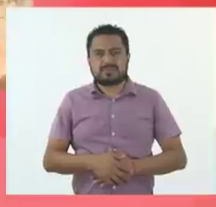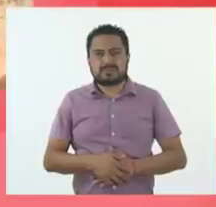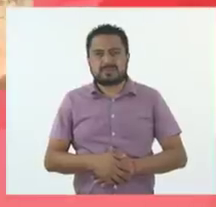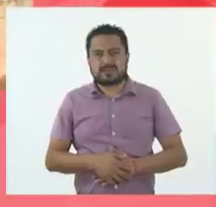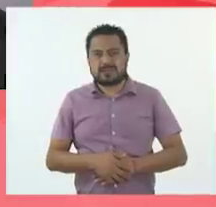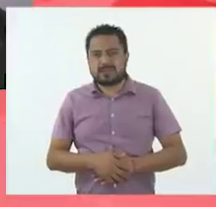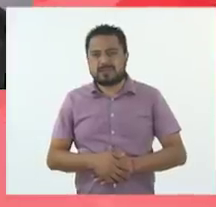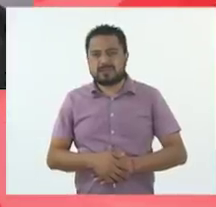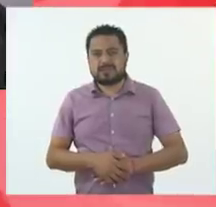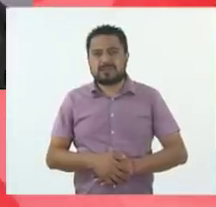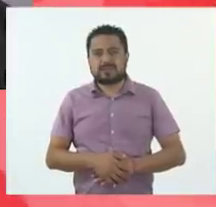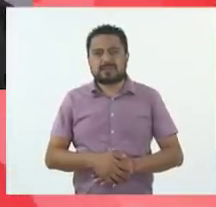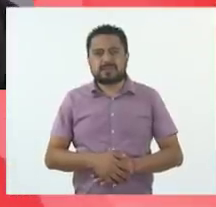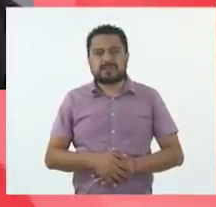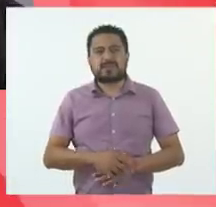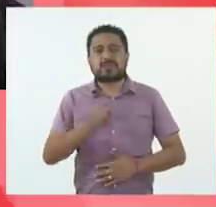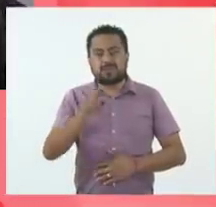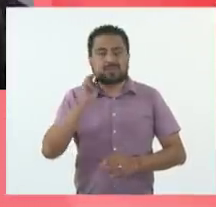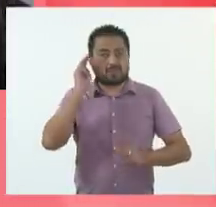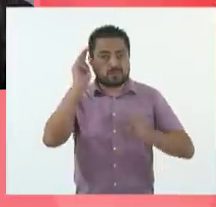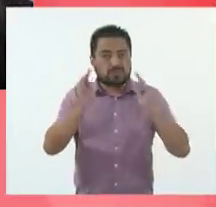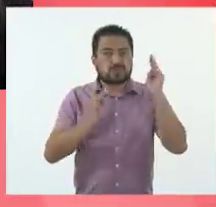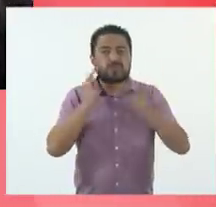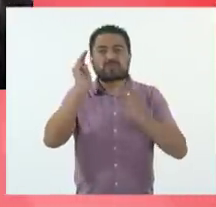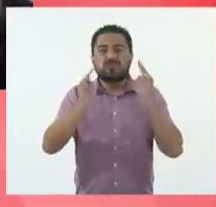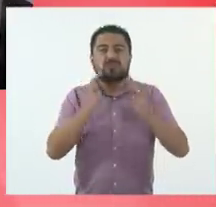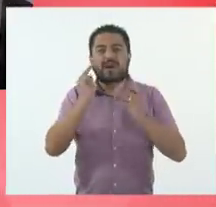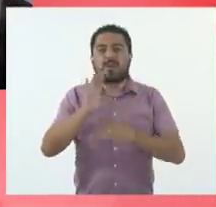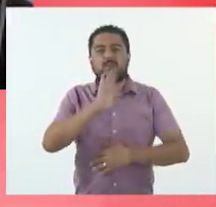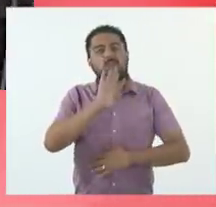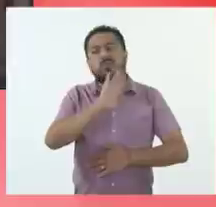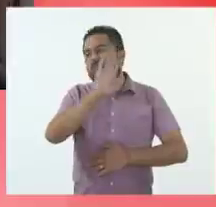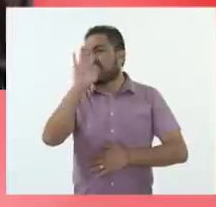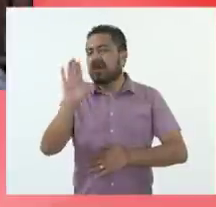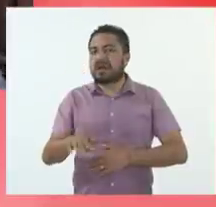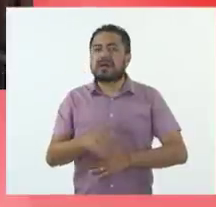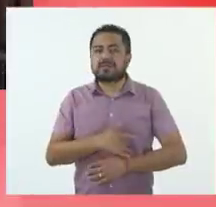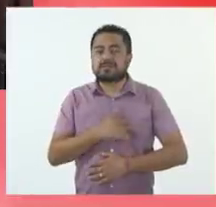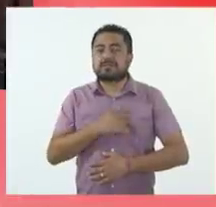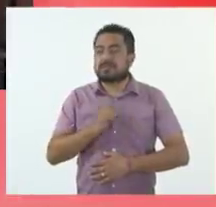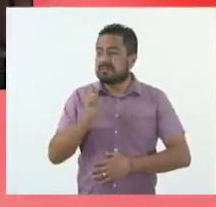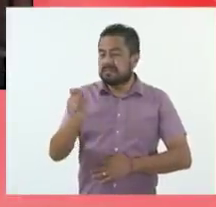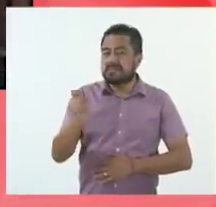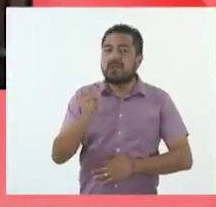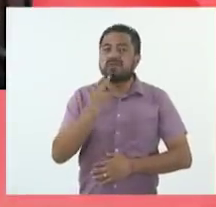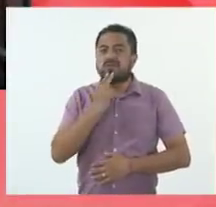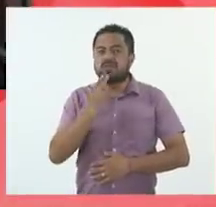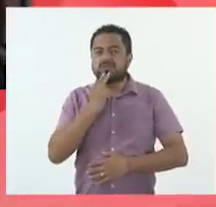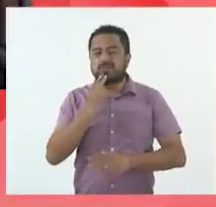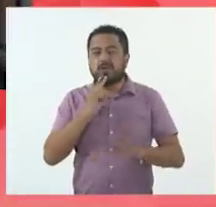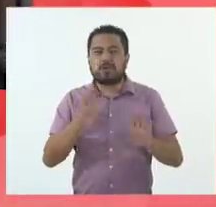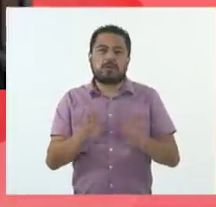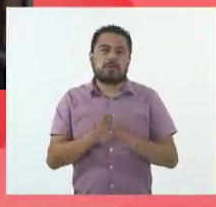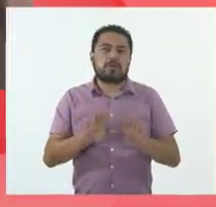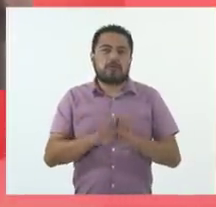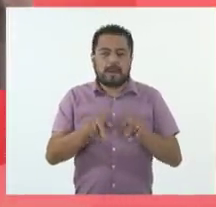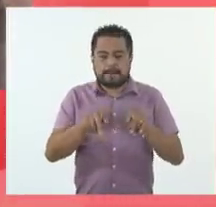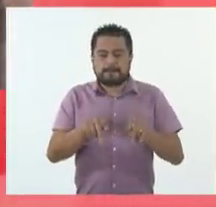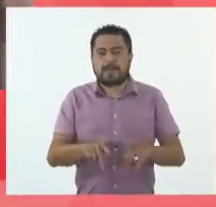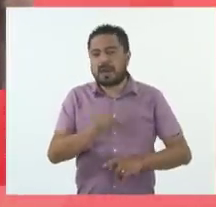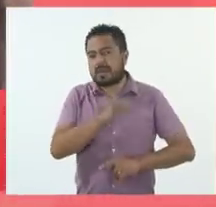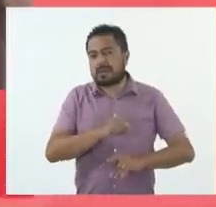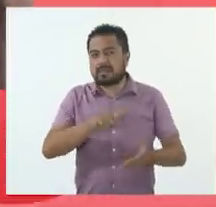Pues aquí estamos. El Museo de la Muerte, Miguel, ¿qué te parece? Funcionó como panteón